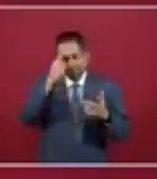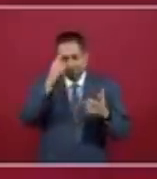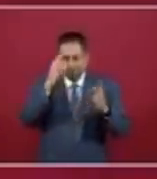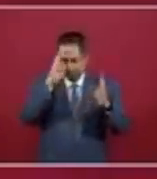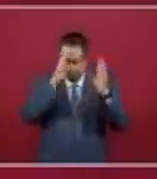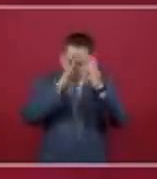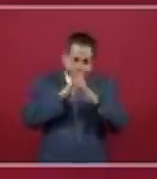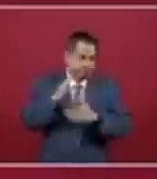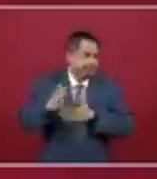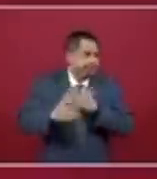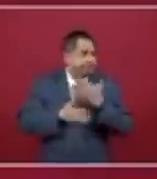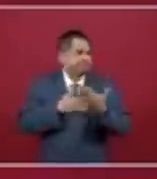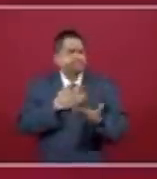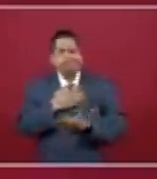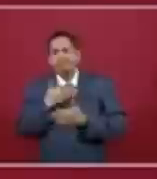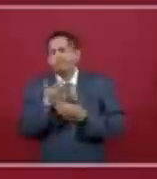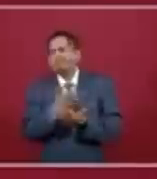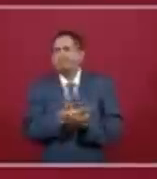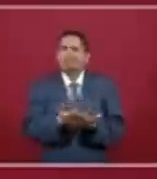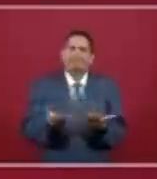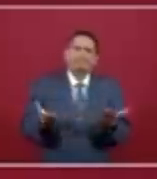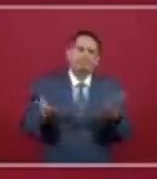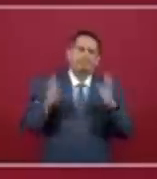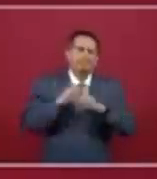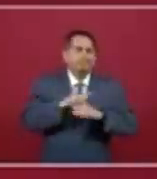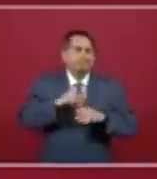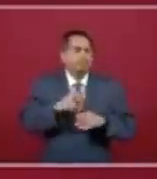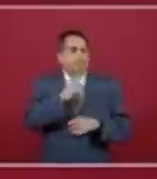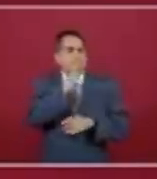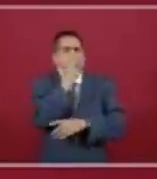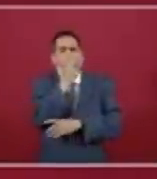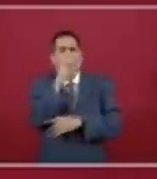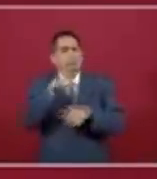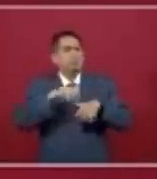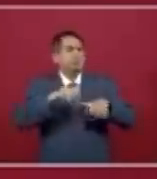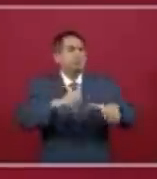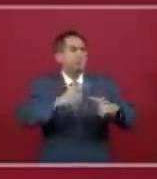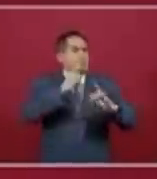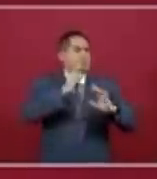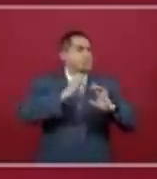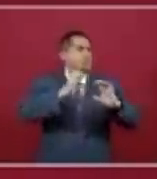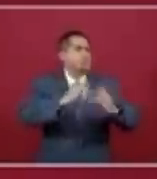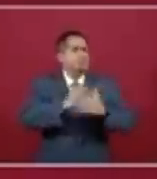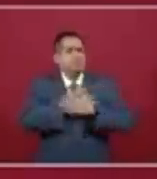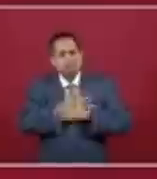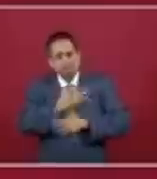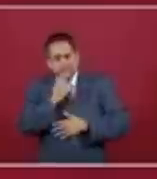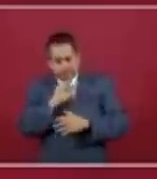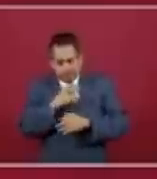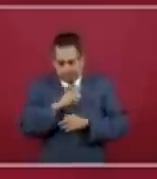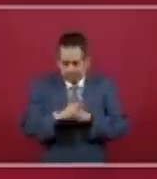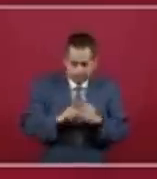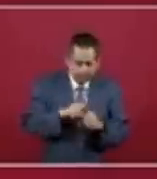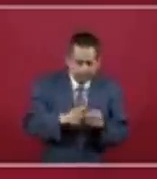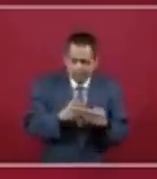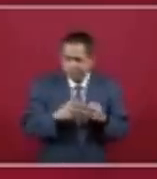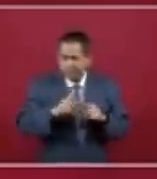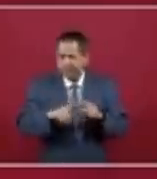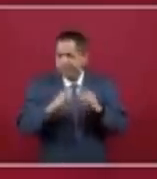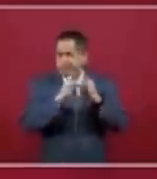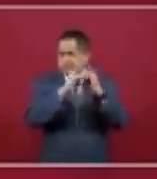para el disfrute de la naturaleza, el cuidado, el amor a la naturaleza,